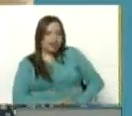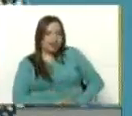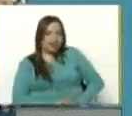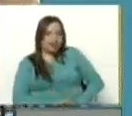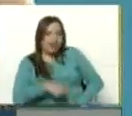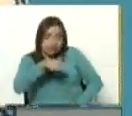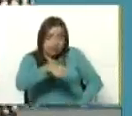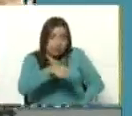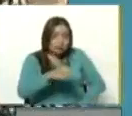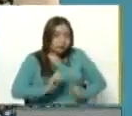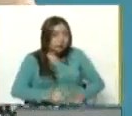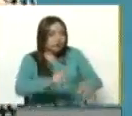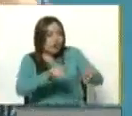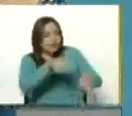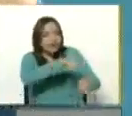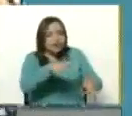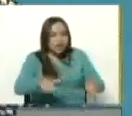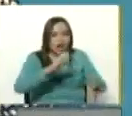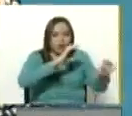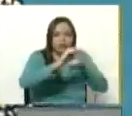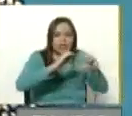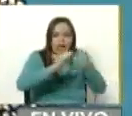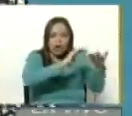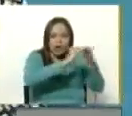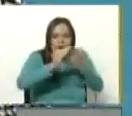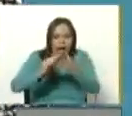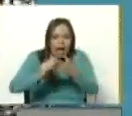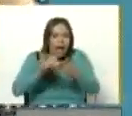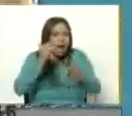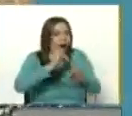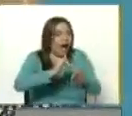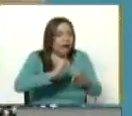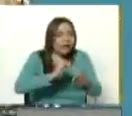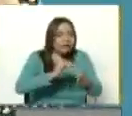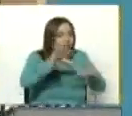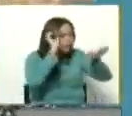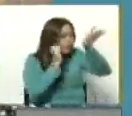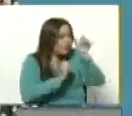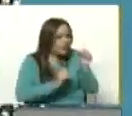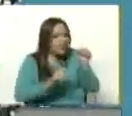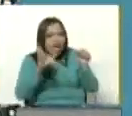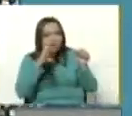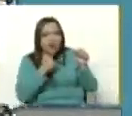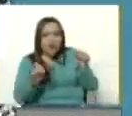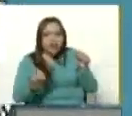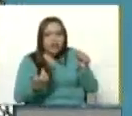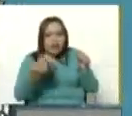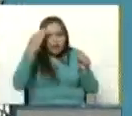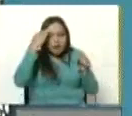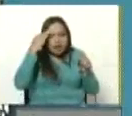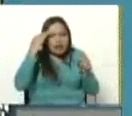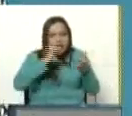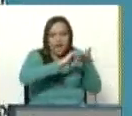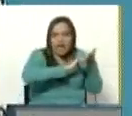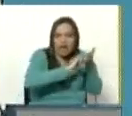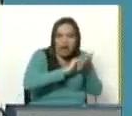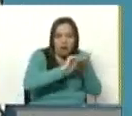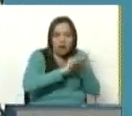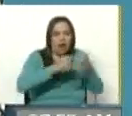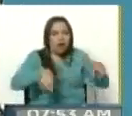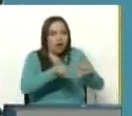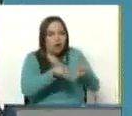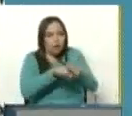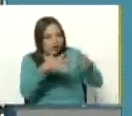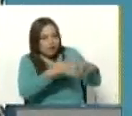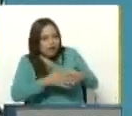que realmente la gente entienda, que no tengan un lavado de coco total como tiene mucha gente en el pueblo estadounidense